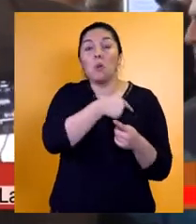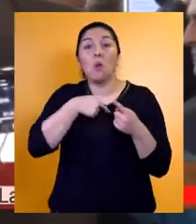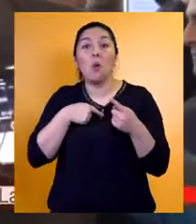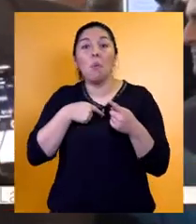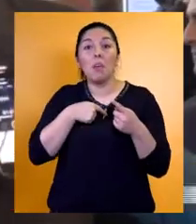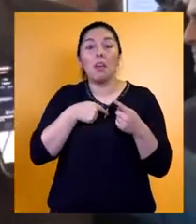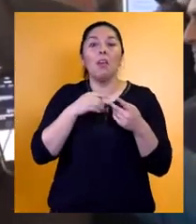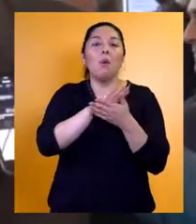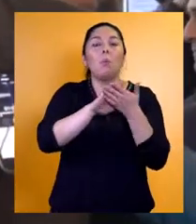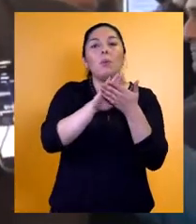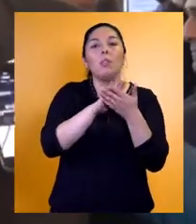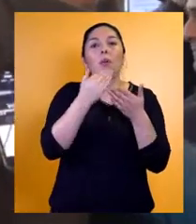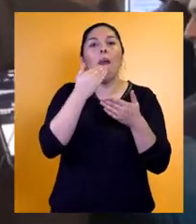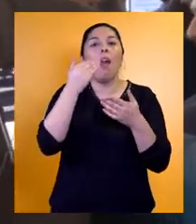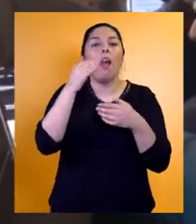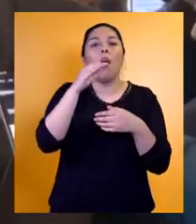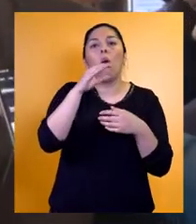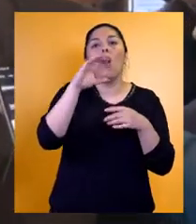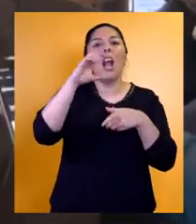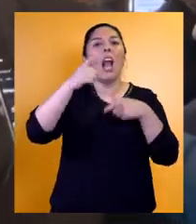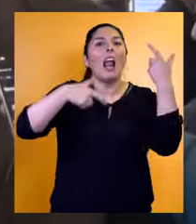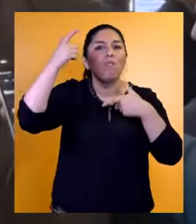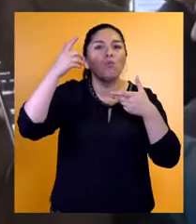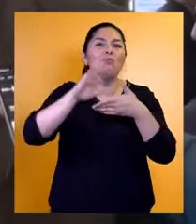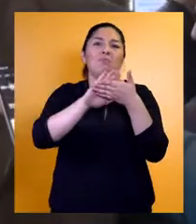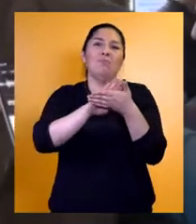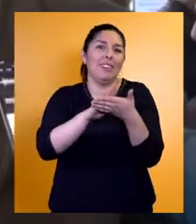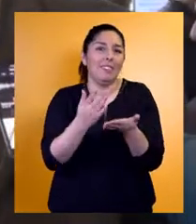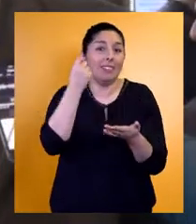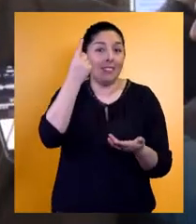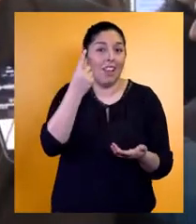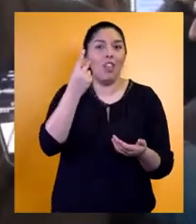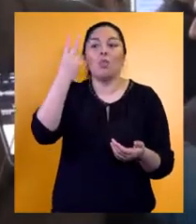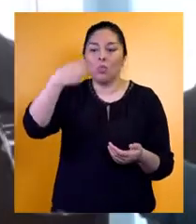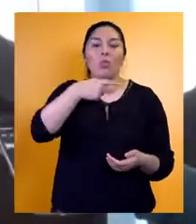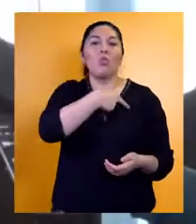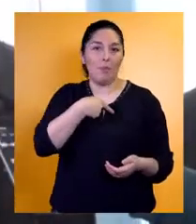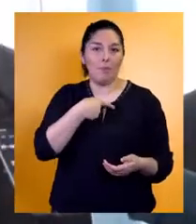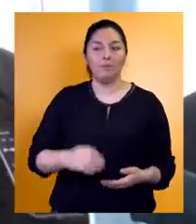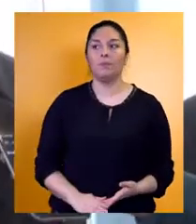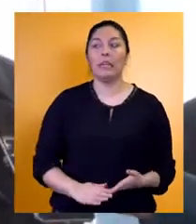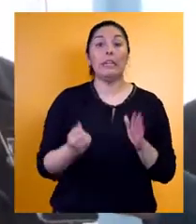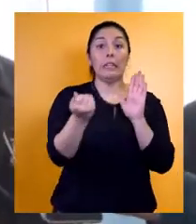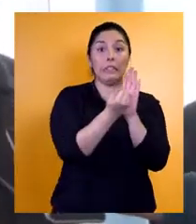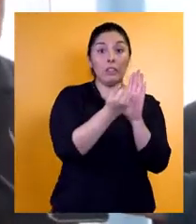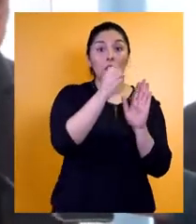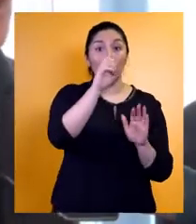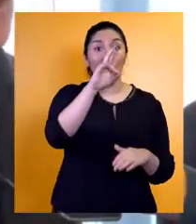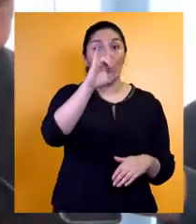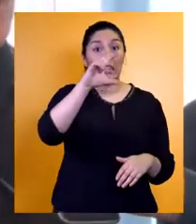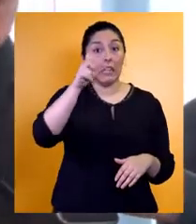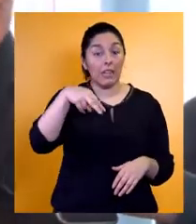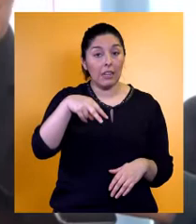muy reconocido también en su tiempo. Ojalá Calbuco, ojalá tengamos nombres también de origen nuestro. El sello de